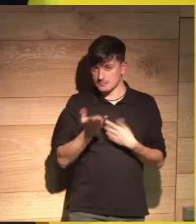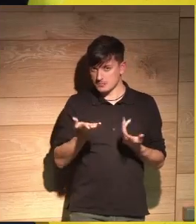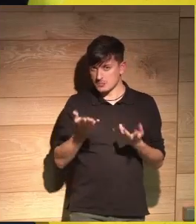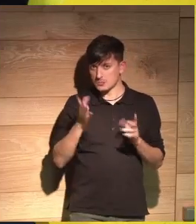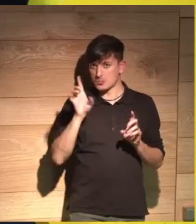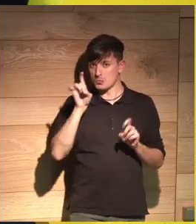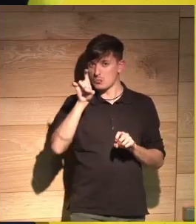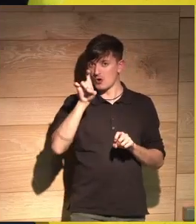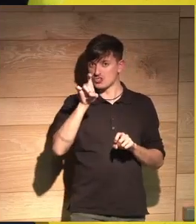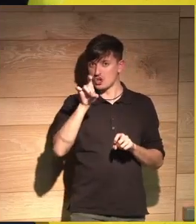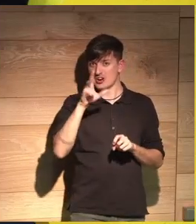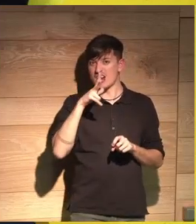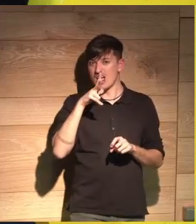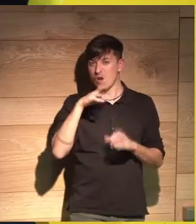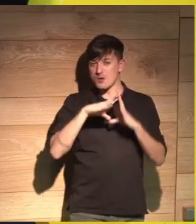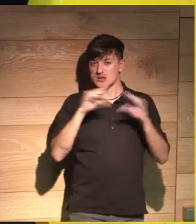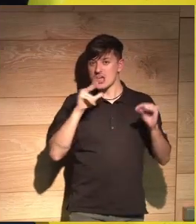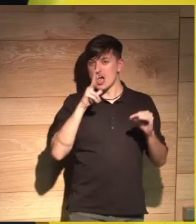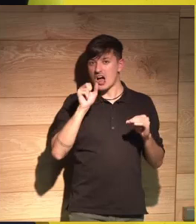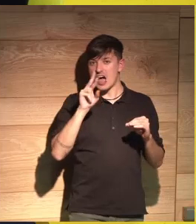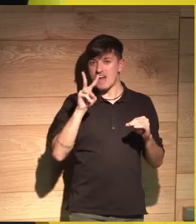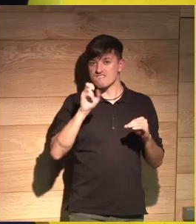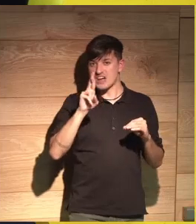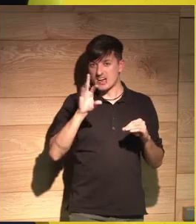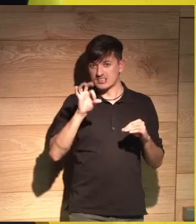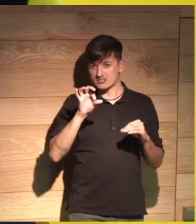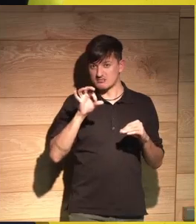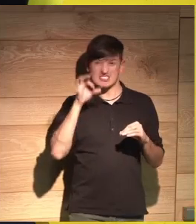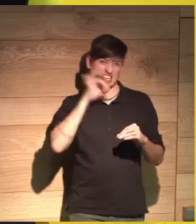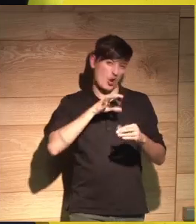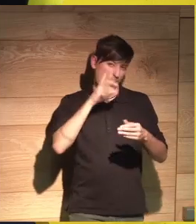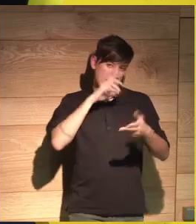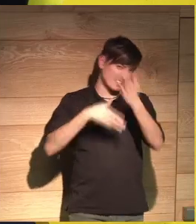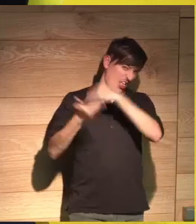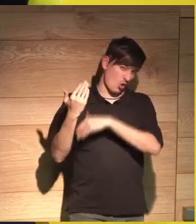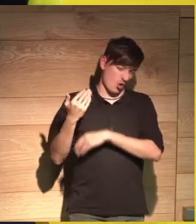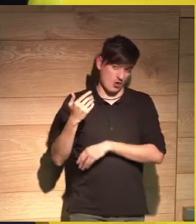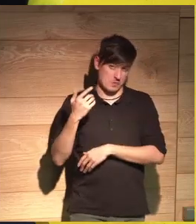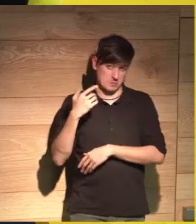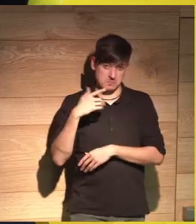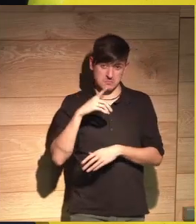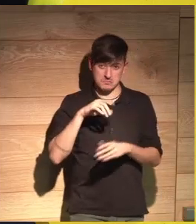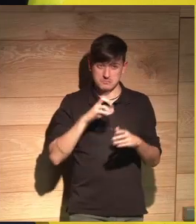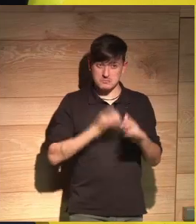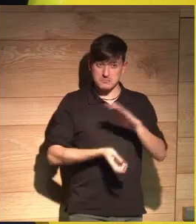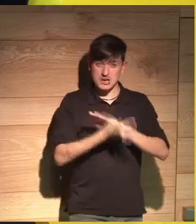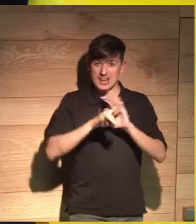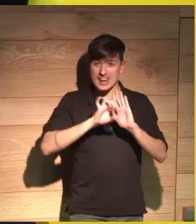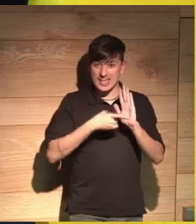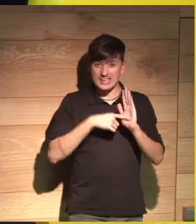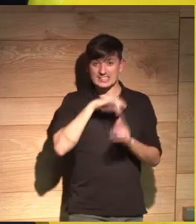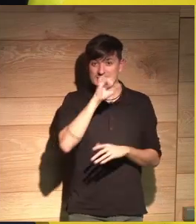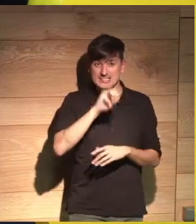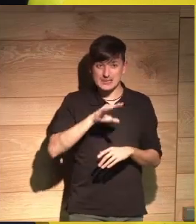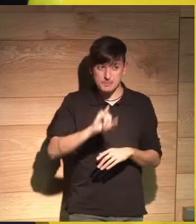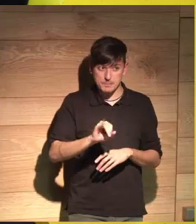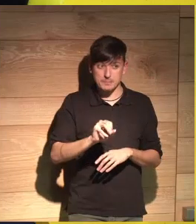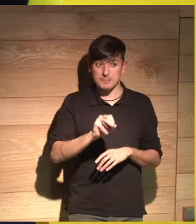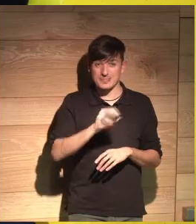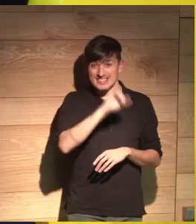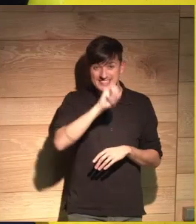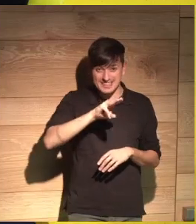en el siglo pasado en la mitad del siglo pasado se hizo una ley que se llama leyes y príncipe es muy